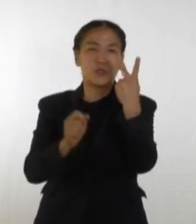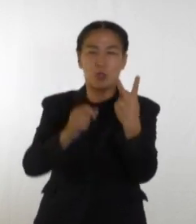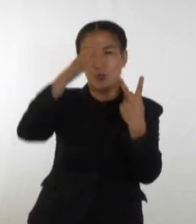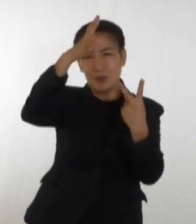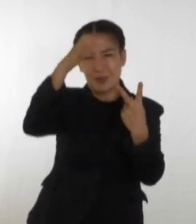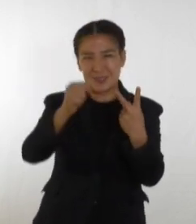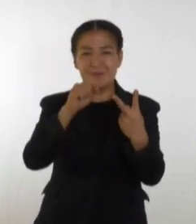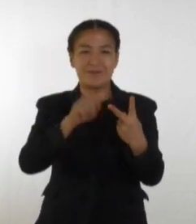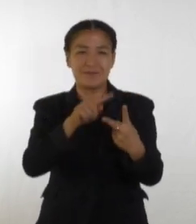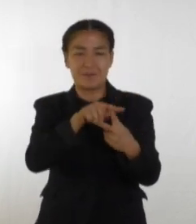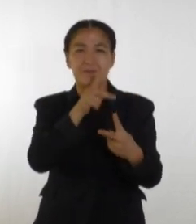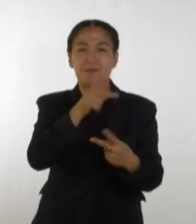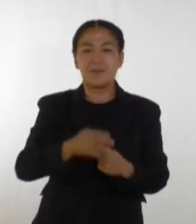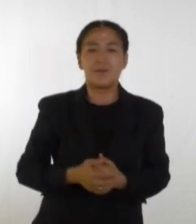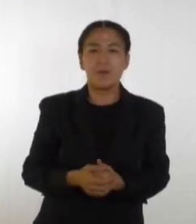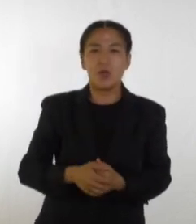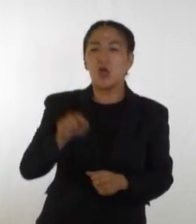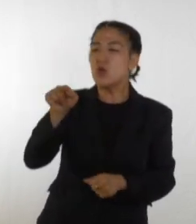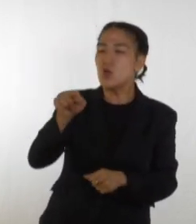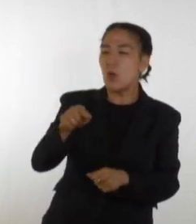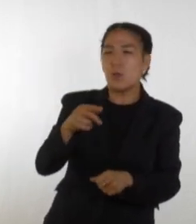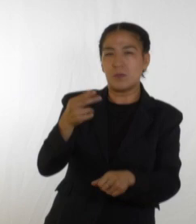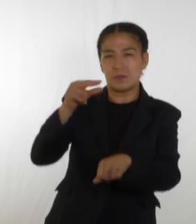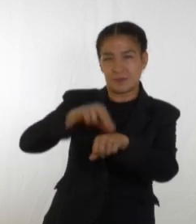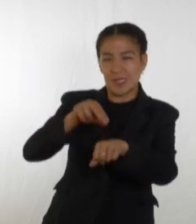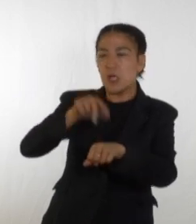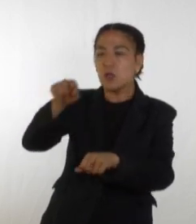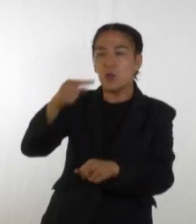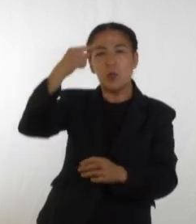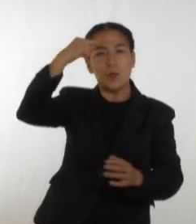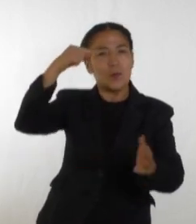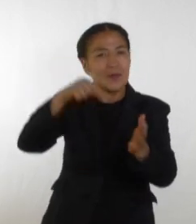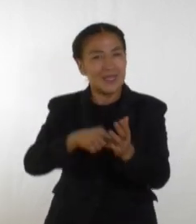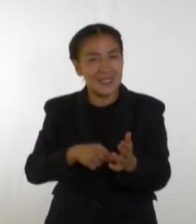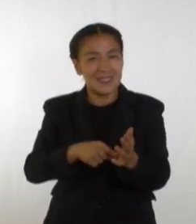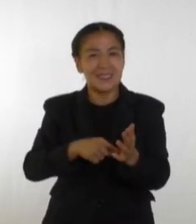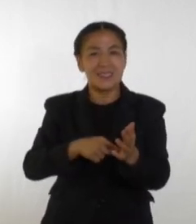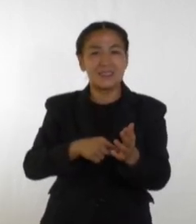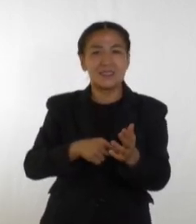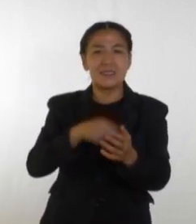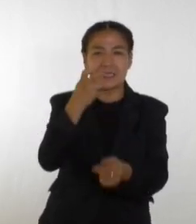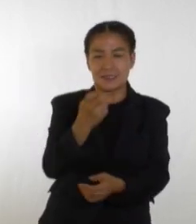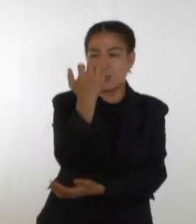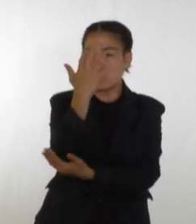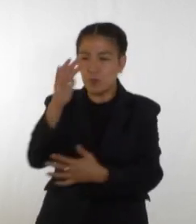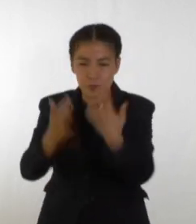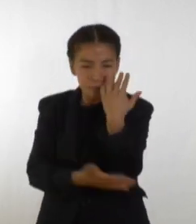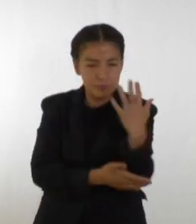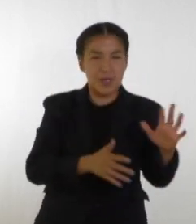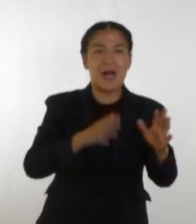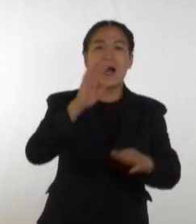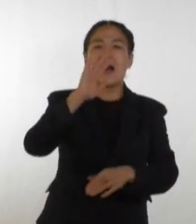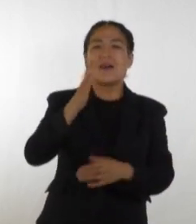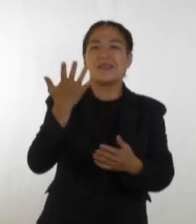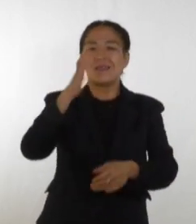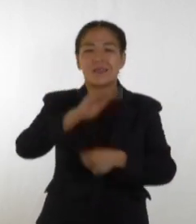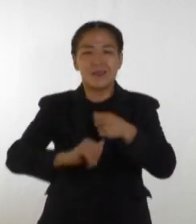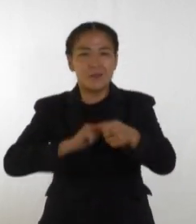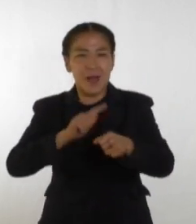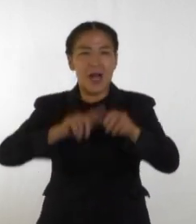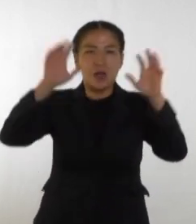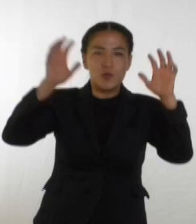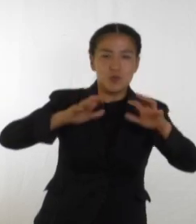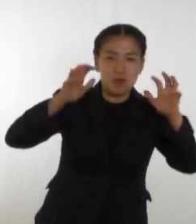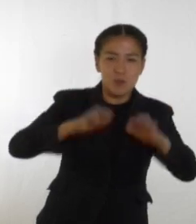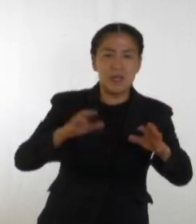dos conceptos. Doctora, desde tu perspectiva, ¿tú crees que la naturaleza, ya que sí juega con los dados, también